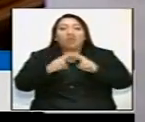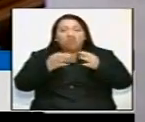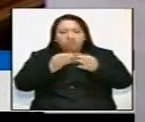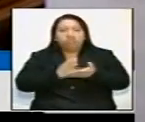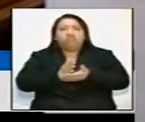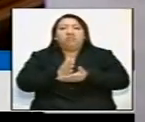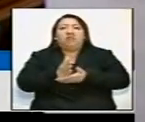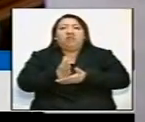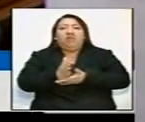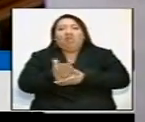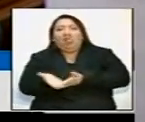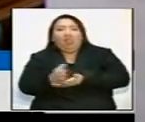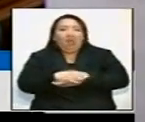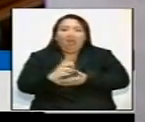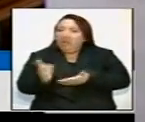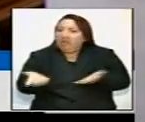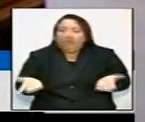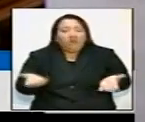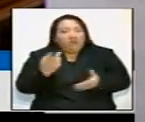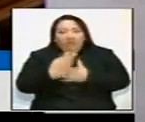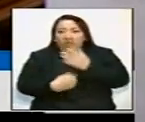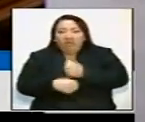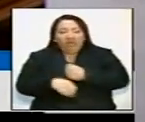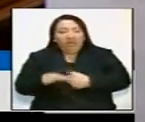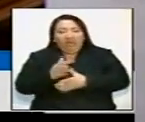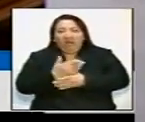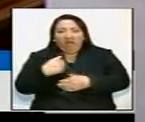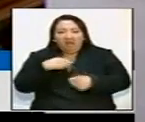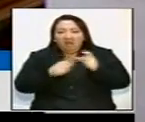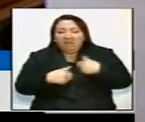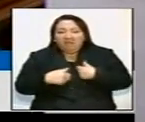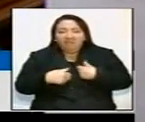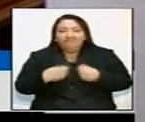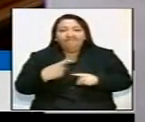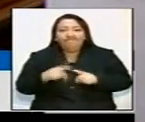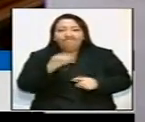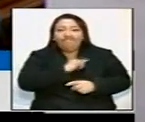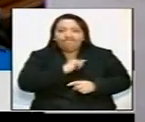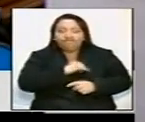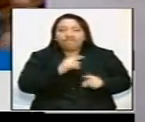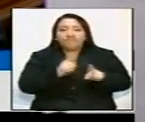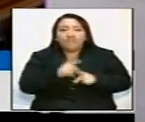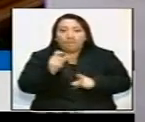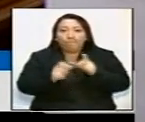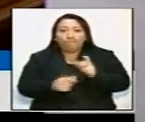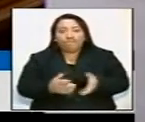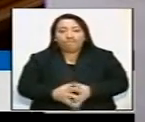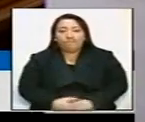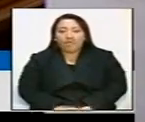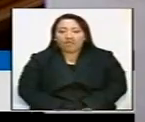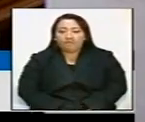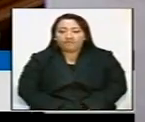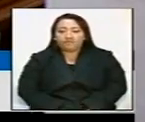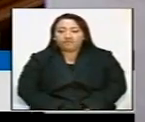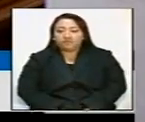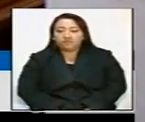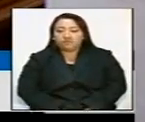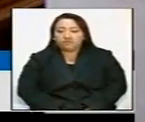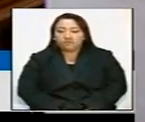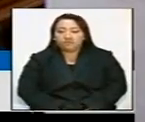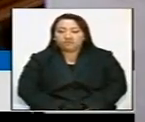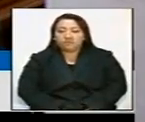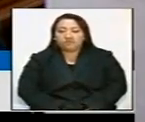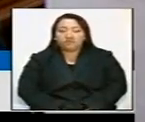y la confianza que tenemos entre nosotros, no solamente entre las instituciones al más alto nivel, sino también entre